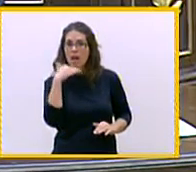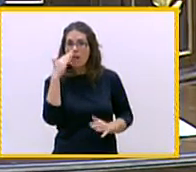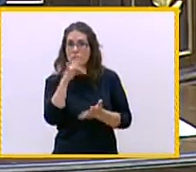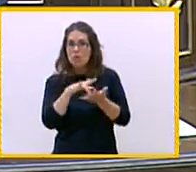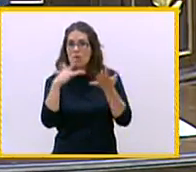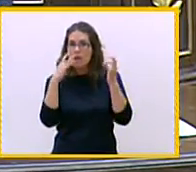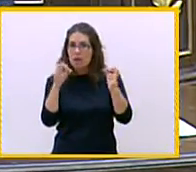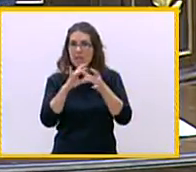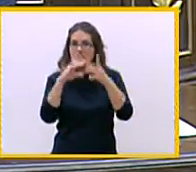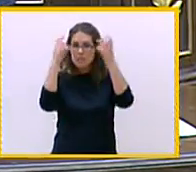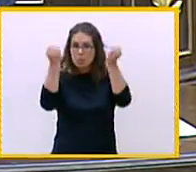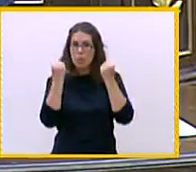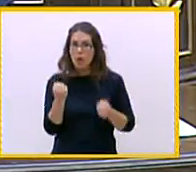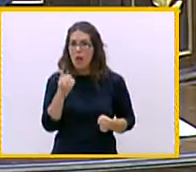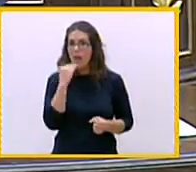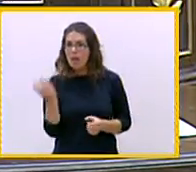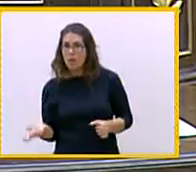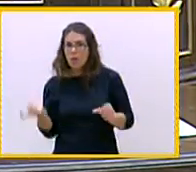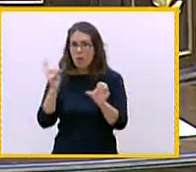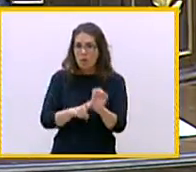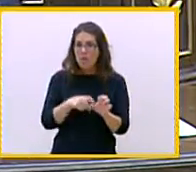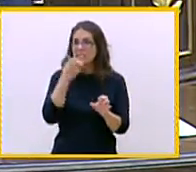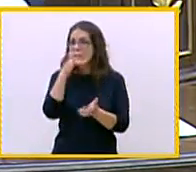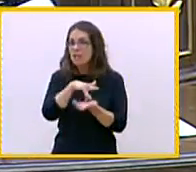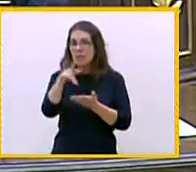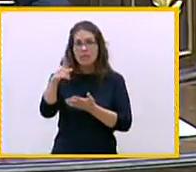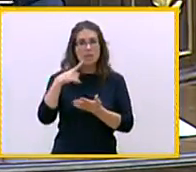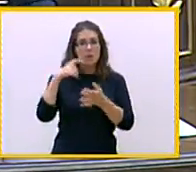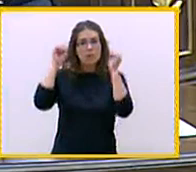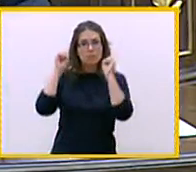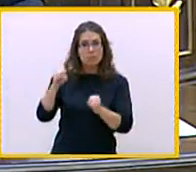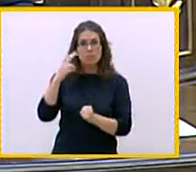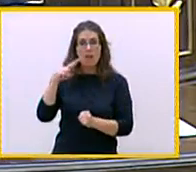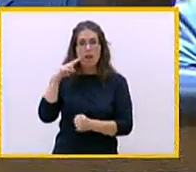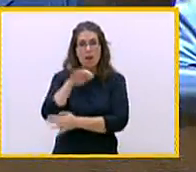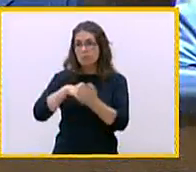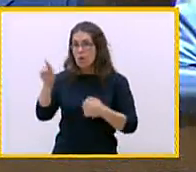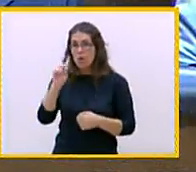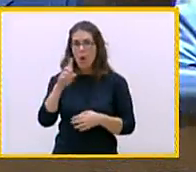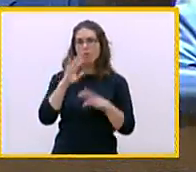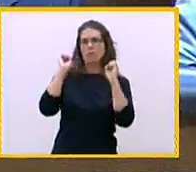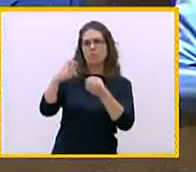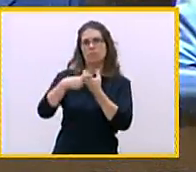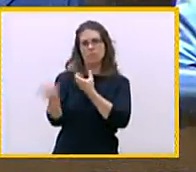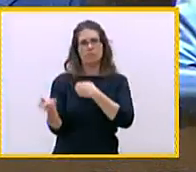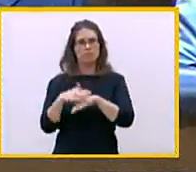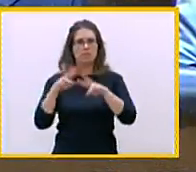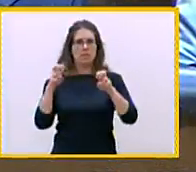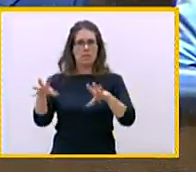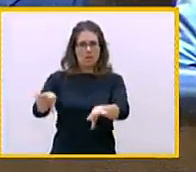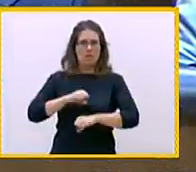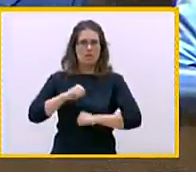de aquellas organizaciones que no rechacen la violencia. Lo ha hecho en todos los casos de acuerdo siempre